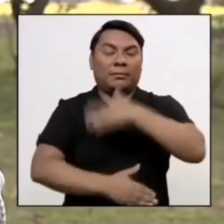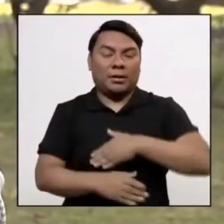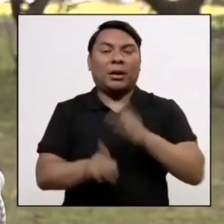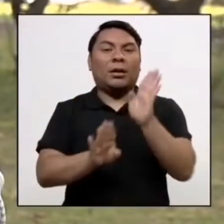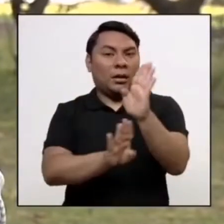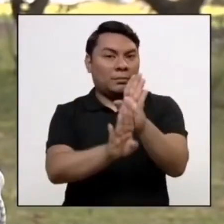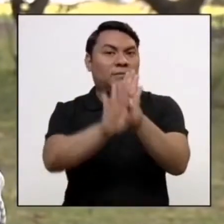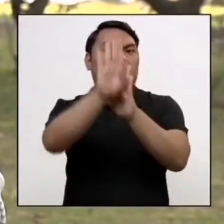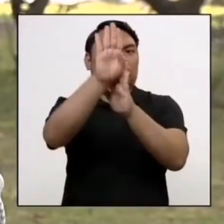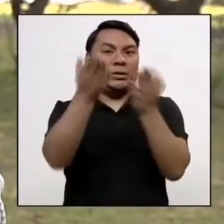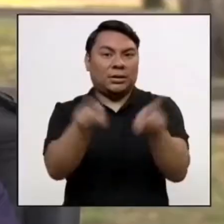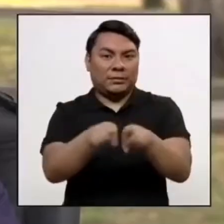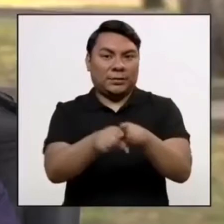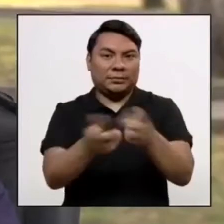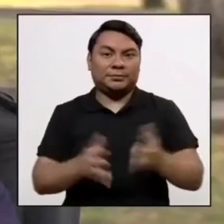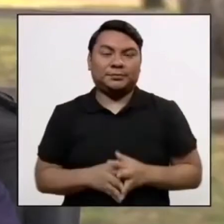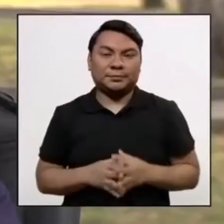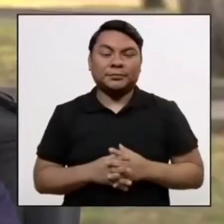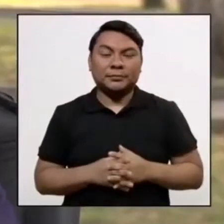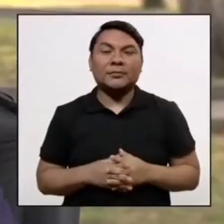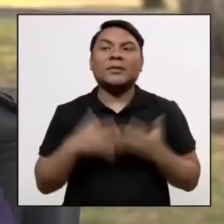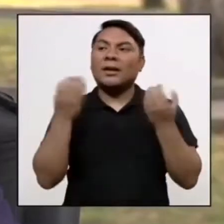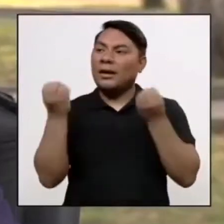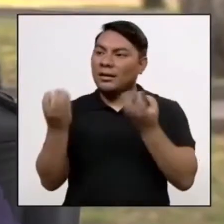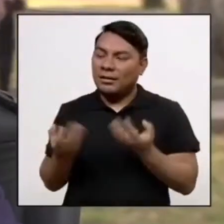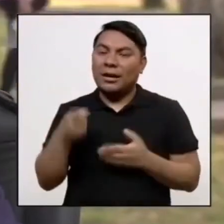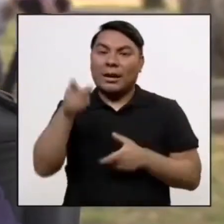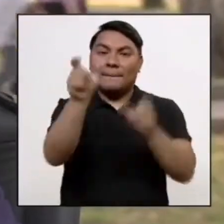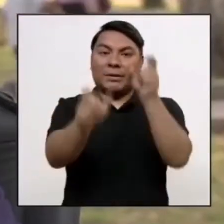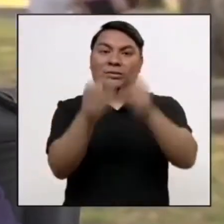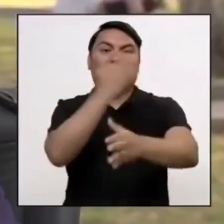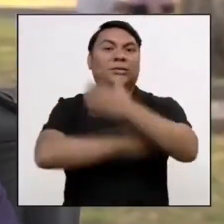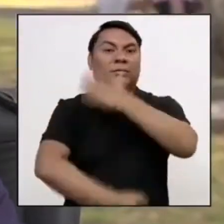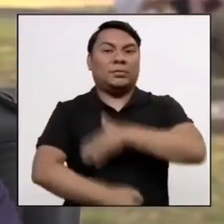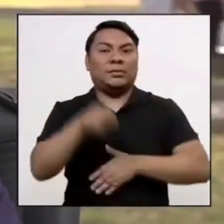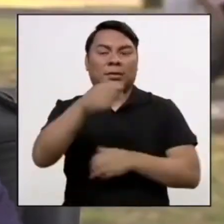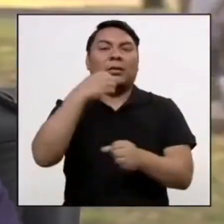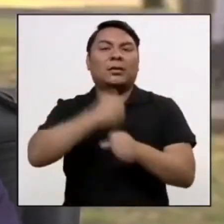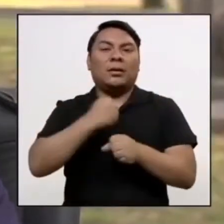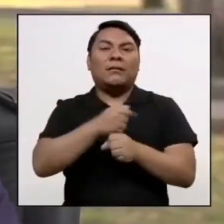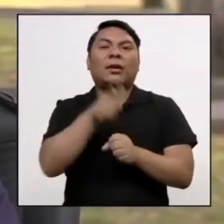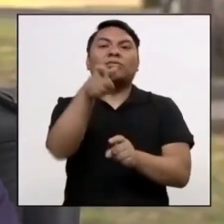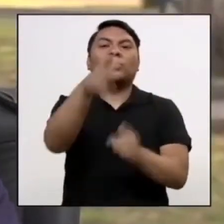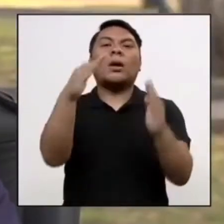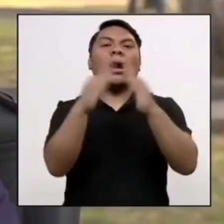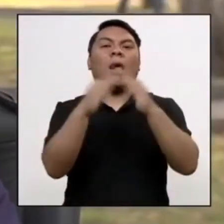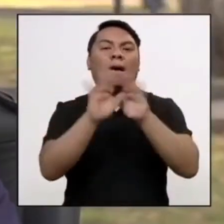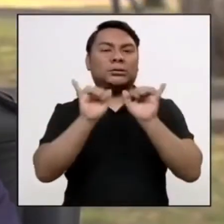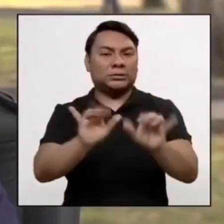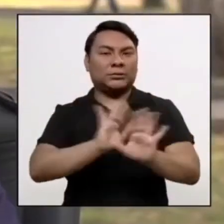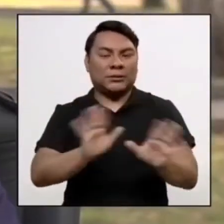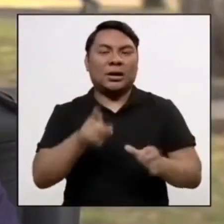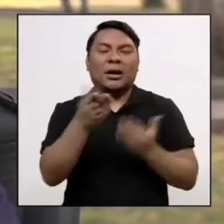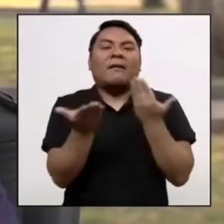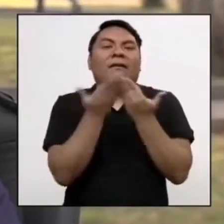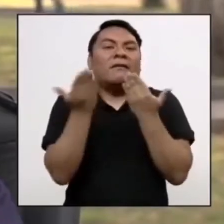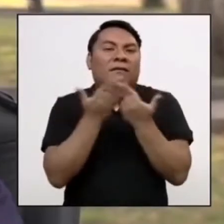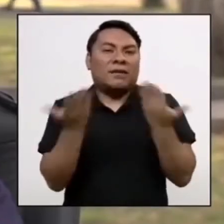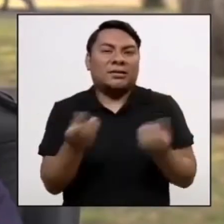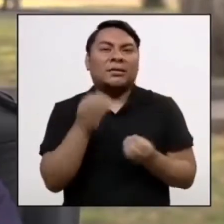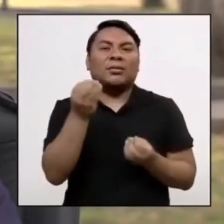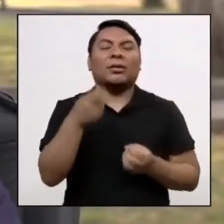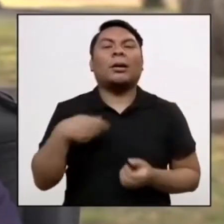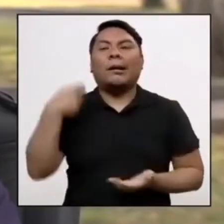este caso las personas con discapacidad. Claro, porque las personas con discapacidad definitivamente trabajando desde el hogar a veces es una gran facilidad porque no